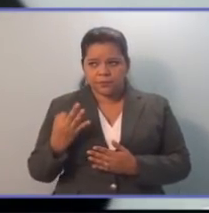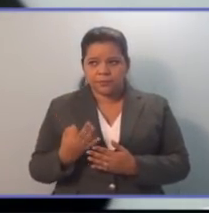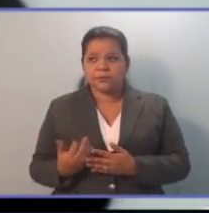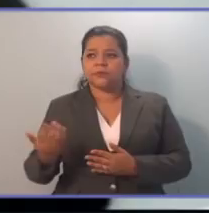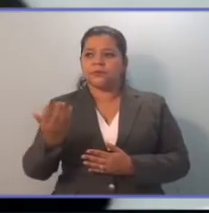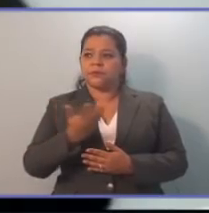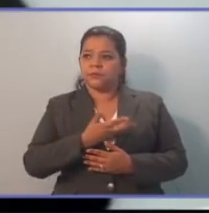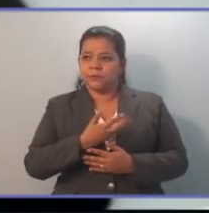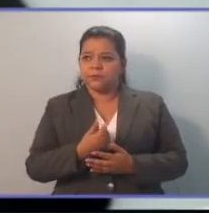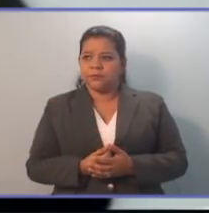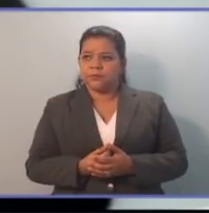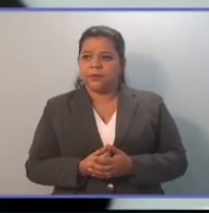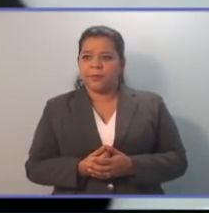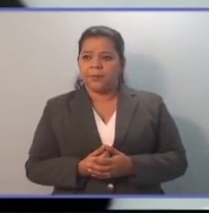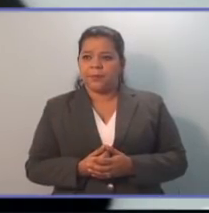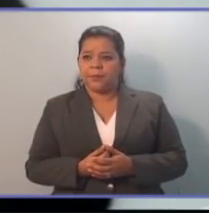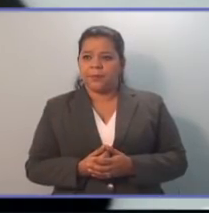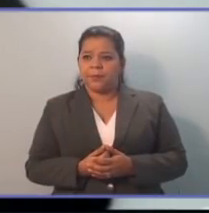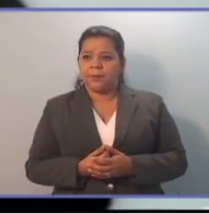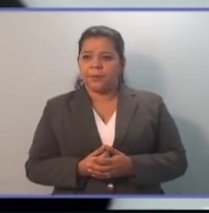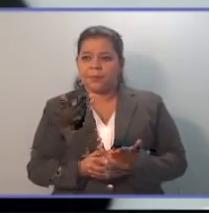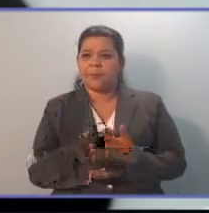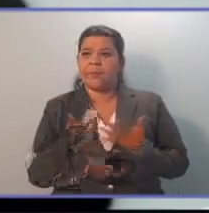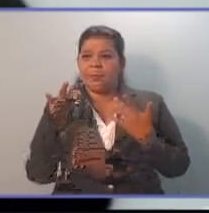haya una